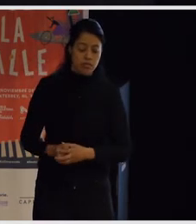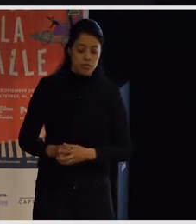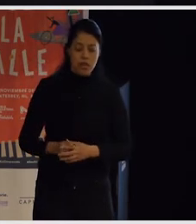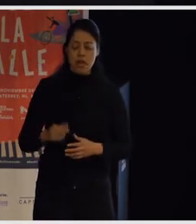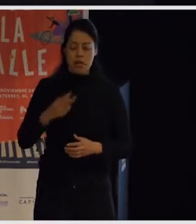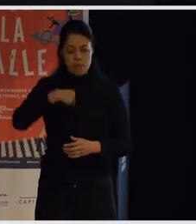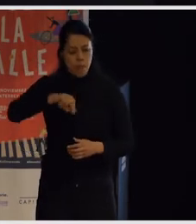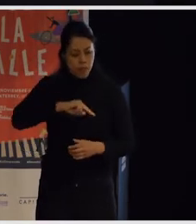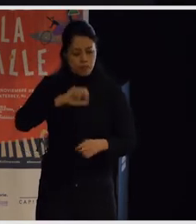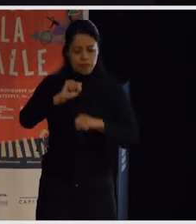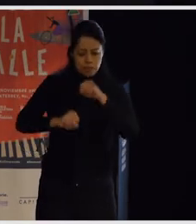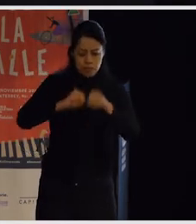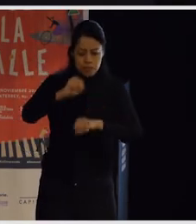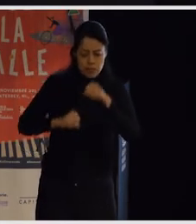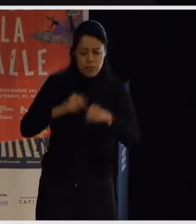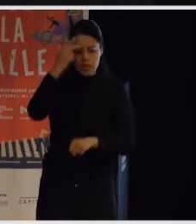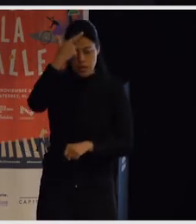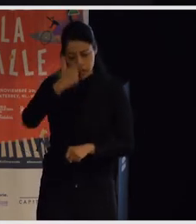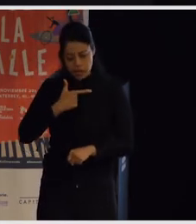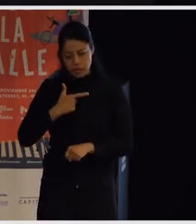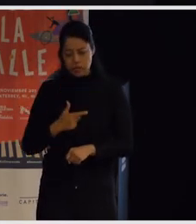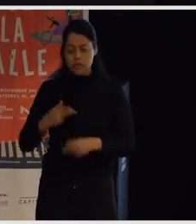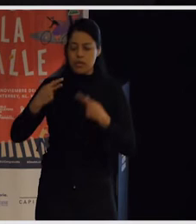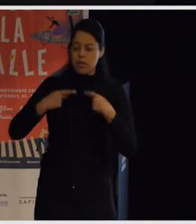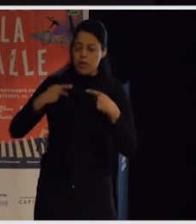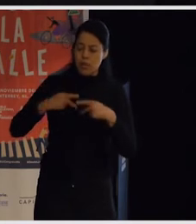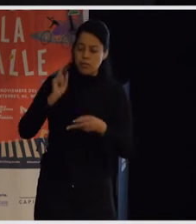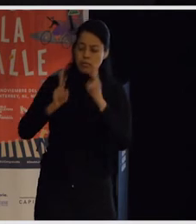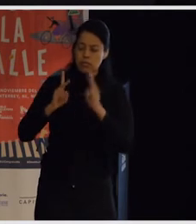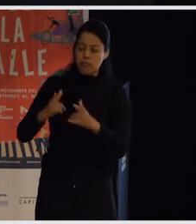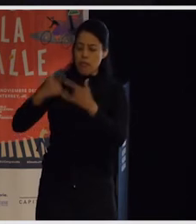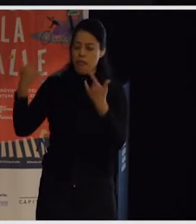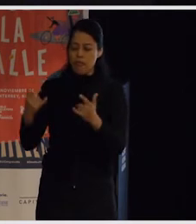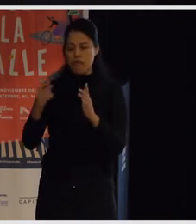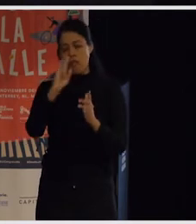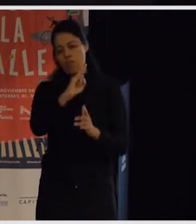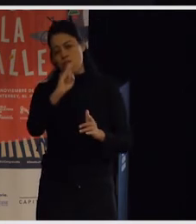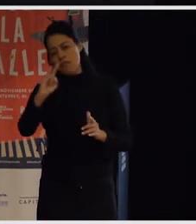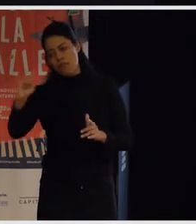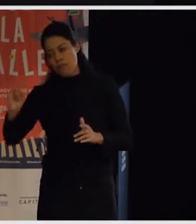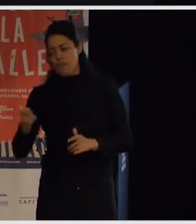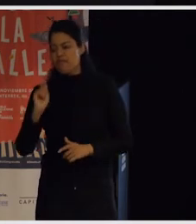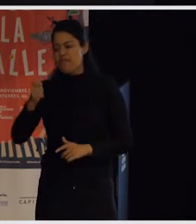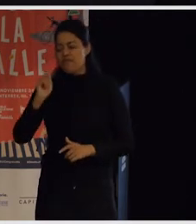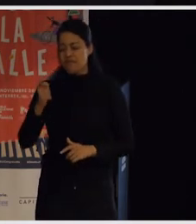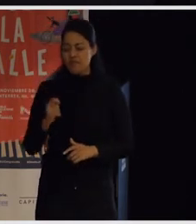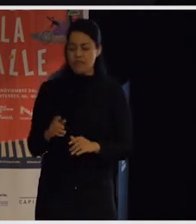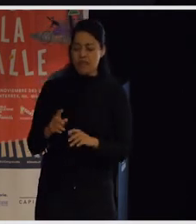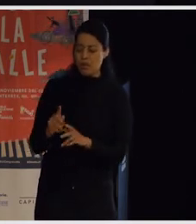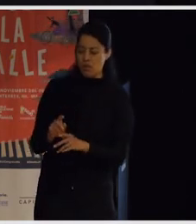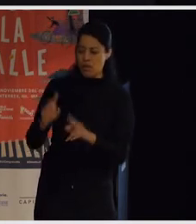una rueda nocturna y ya el cronista nos iba explicando como la simbología y cómo estaba relacionada como con toda la parte indígena